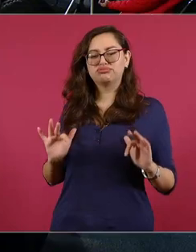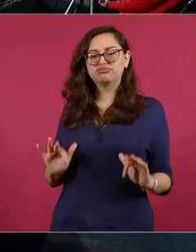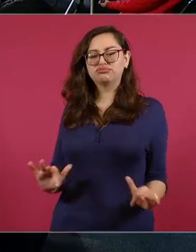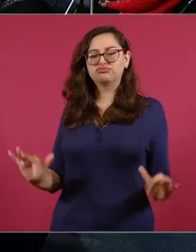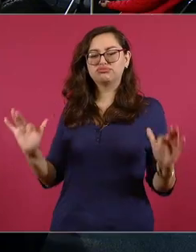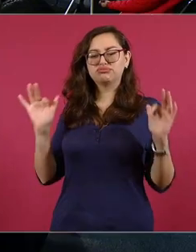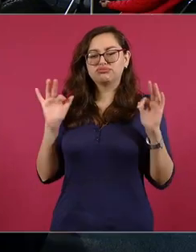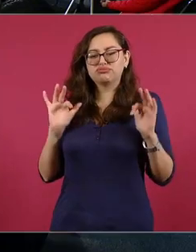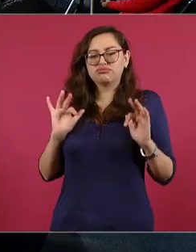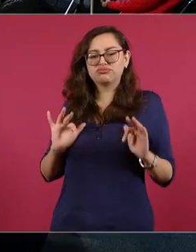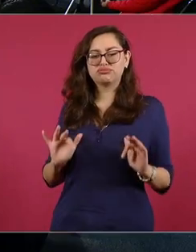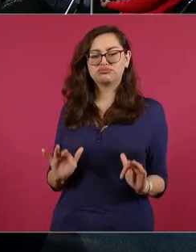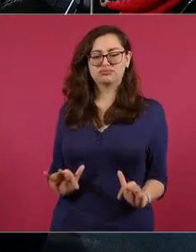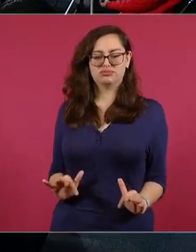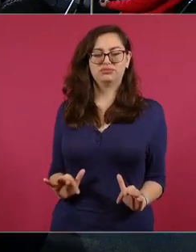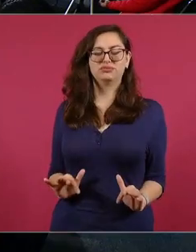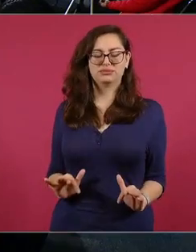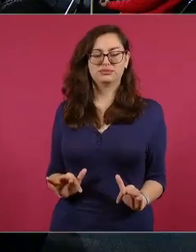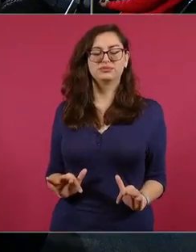porque